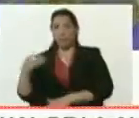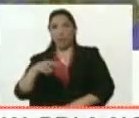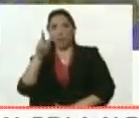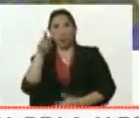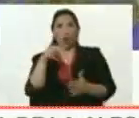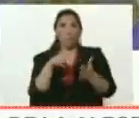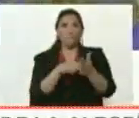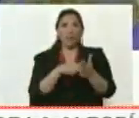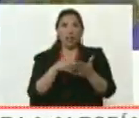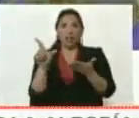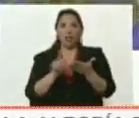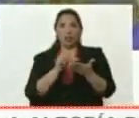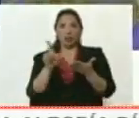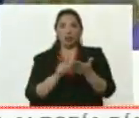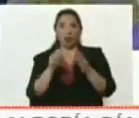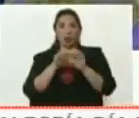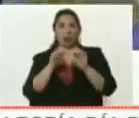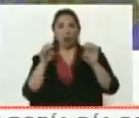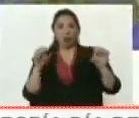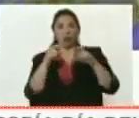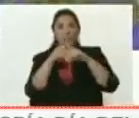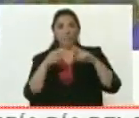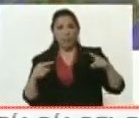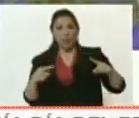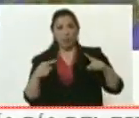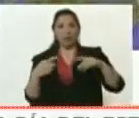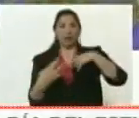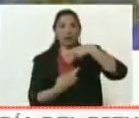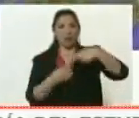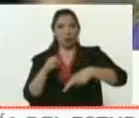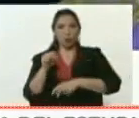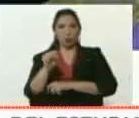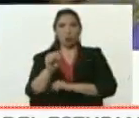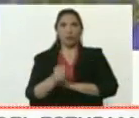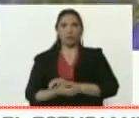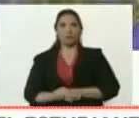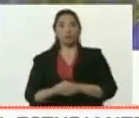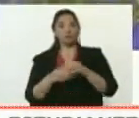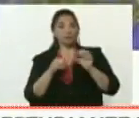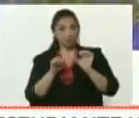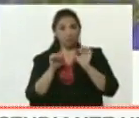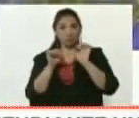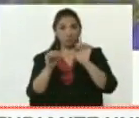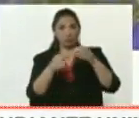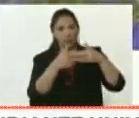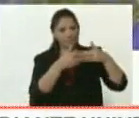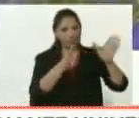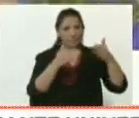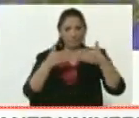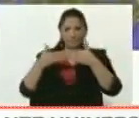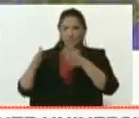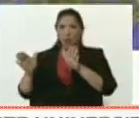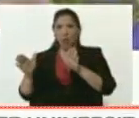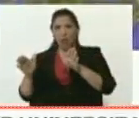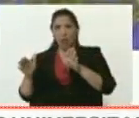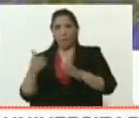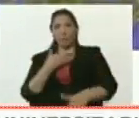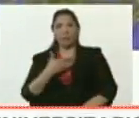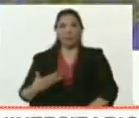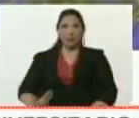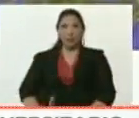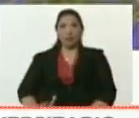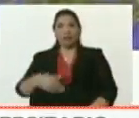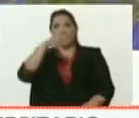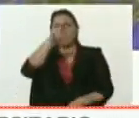2.000 liceos de educación media en revolución. Y se siguen abriendo. El presidente ha aprobado 200 liceos